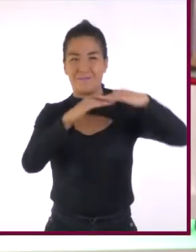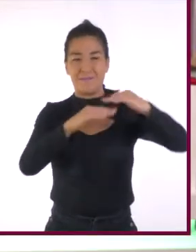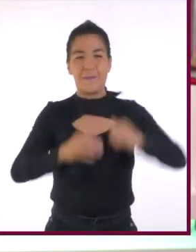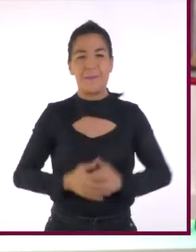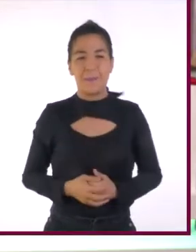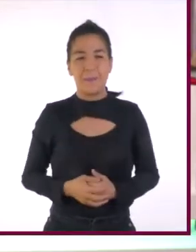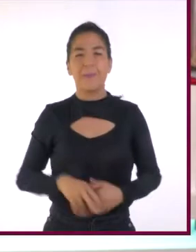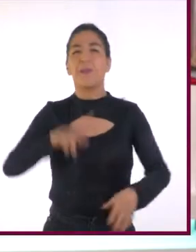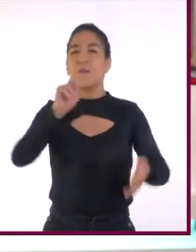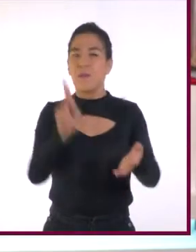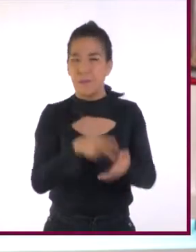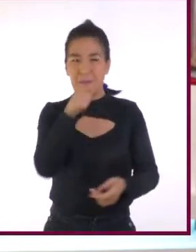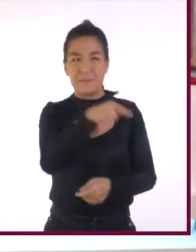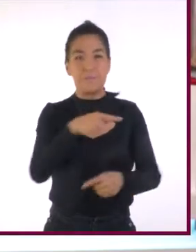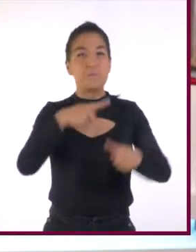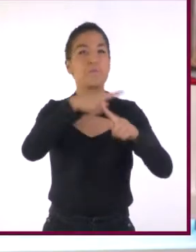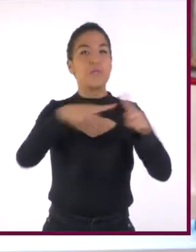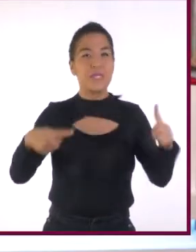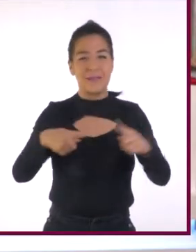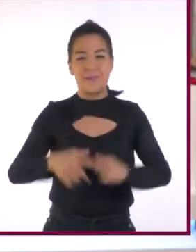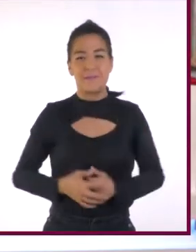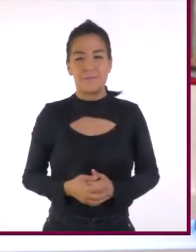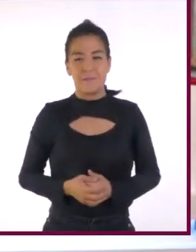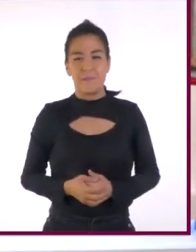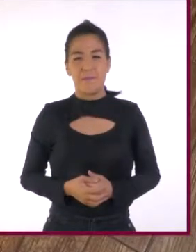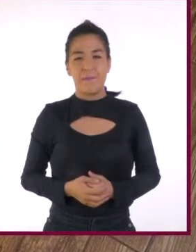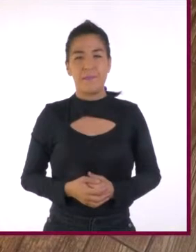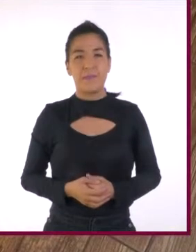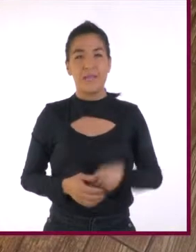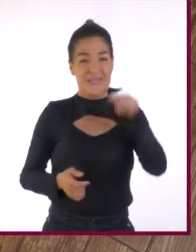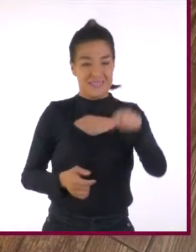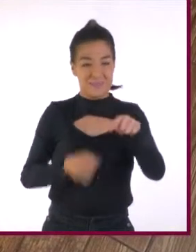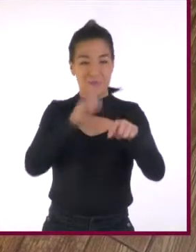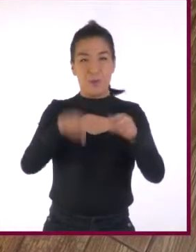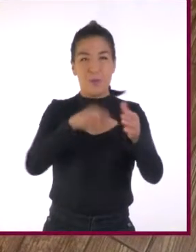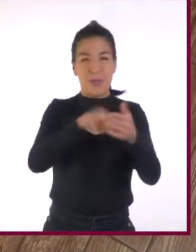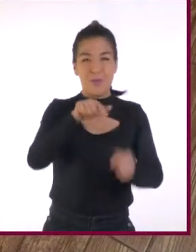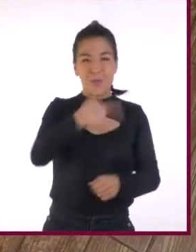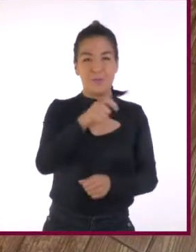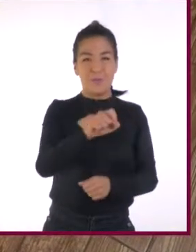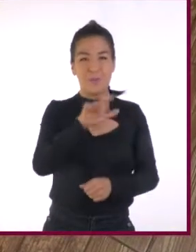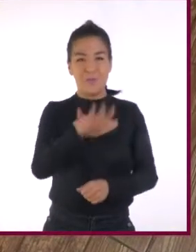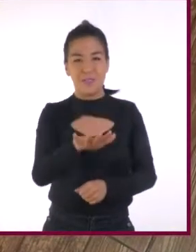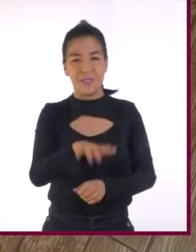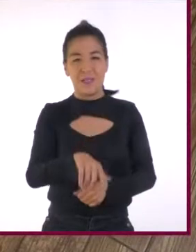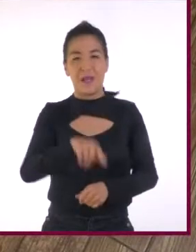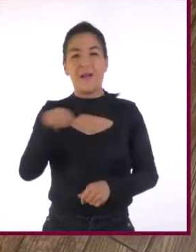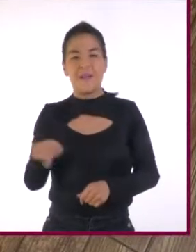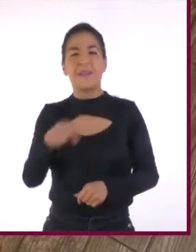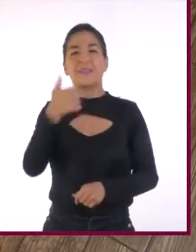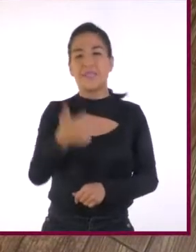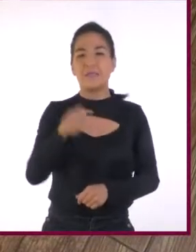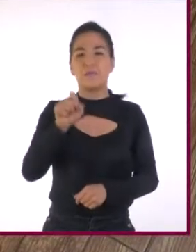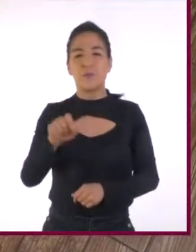libro colocado. Así es. Volvemos a identificar la mitad. Ahora, si aquí fueron 12.5, aquí